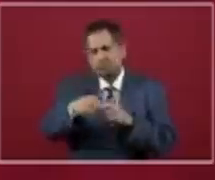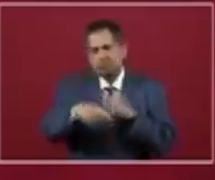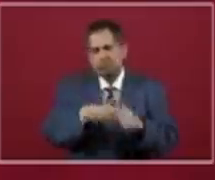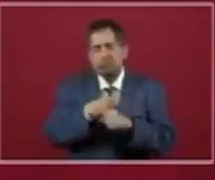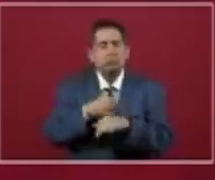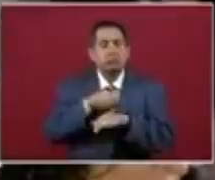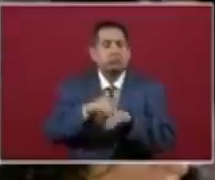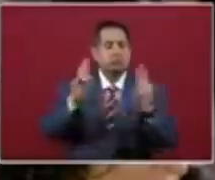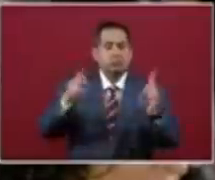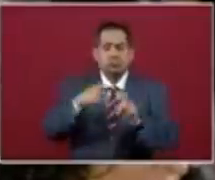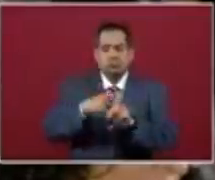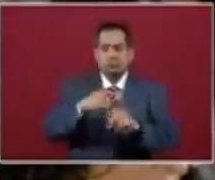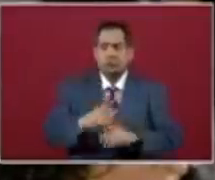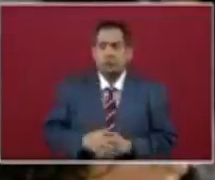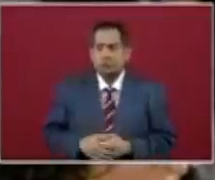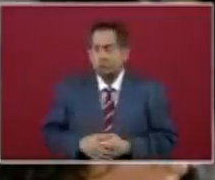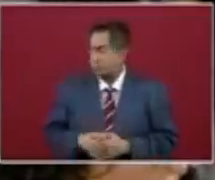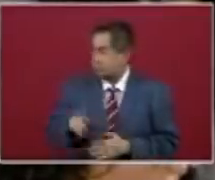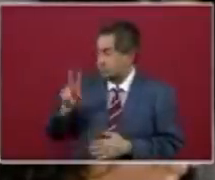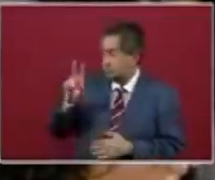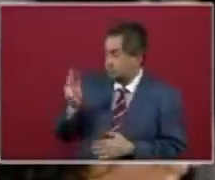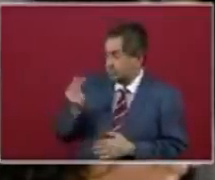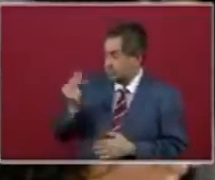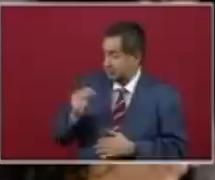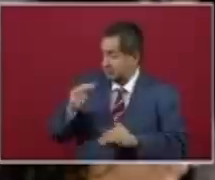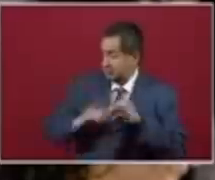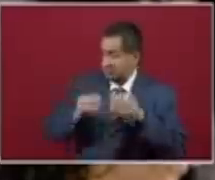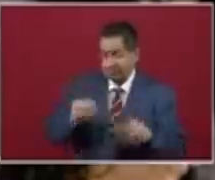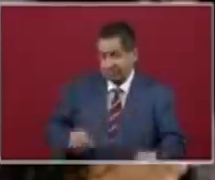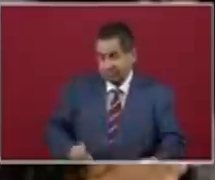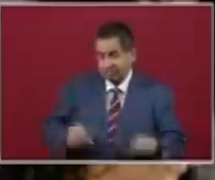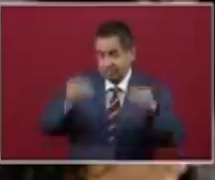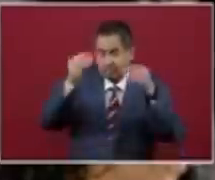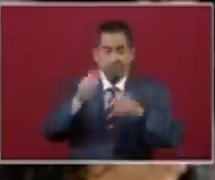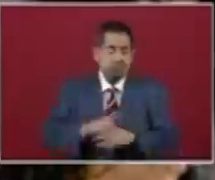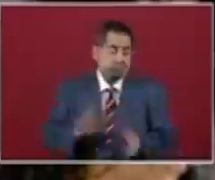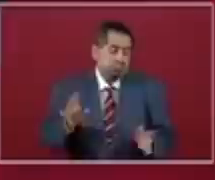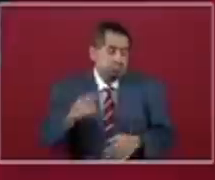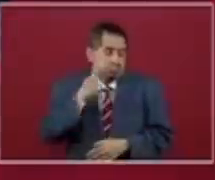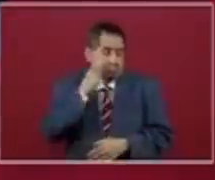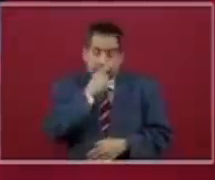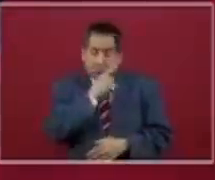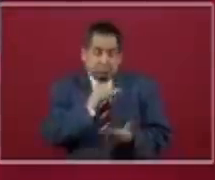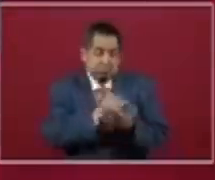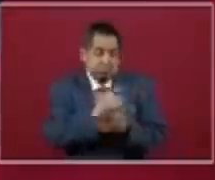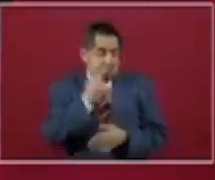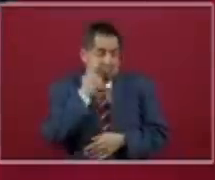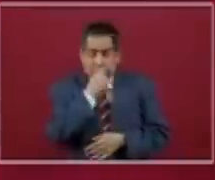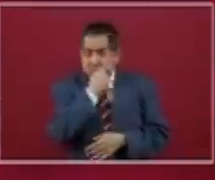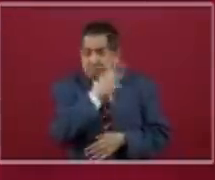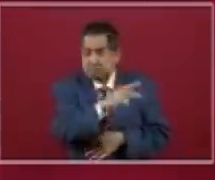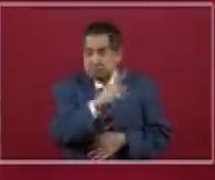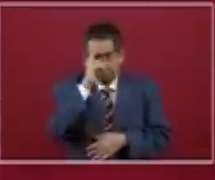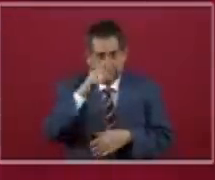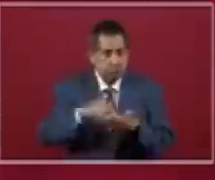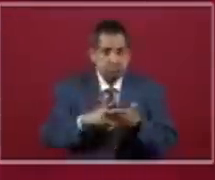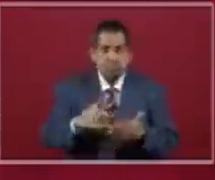respecto a ese tema. ¿Y se requiere el muro de Trump? ¿Mande? ¿Se requiere ese muro? Es una decisión de ellos. Yo creo que los muros no se